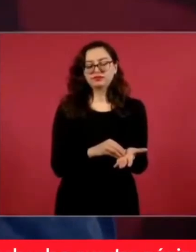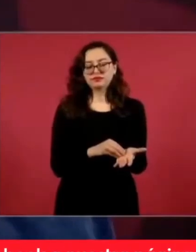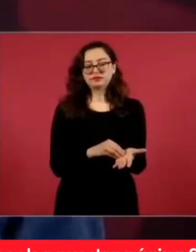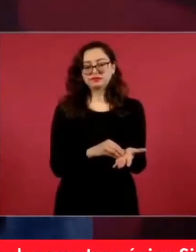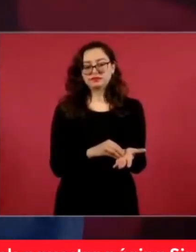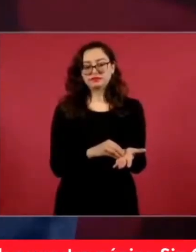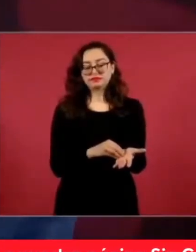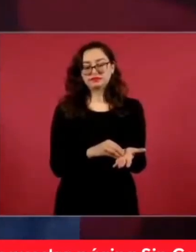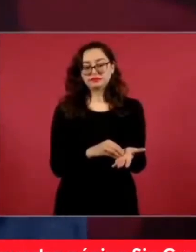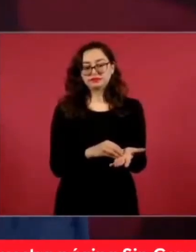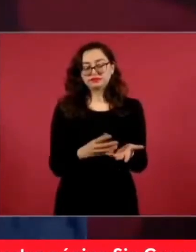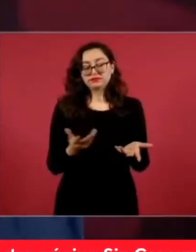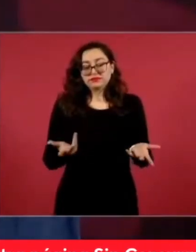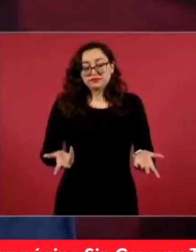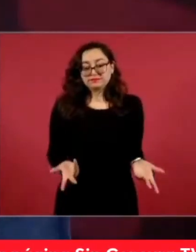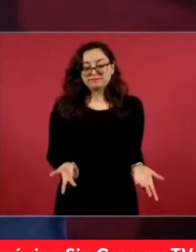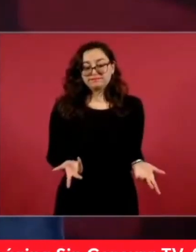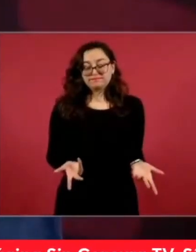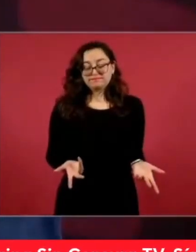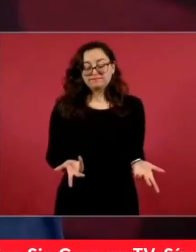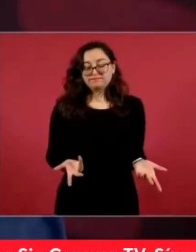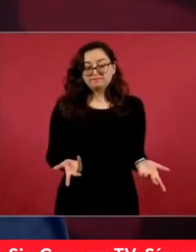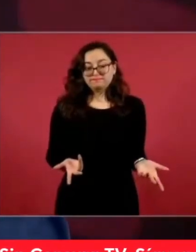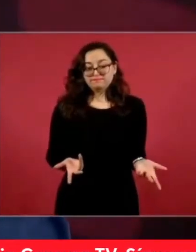les sucedió.